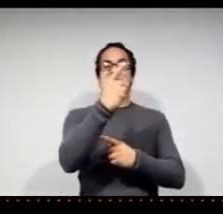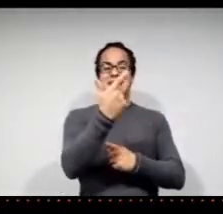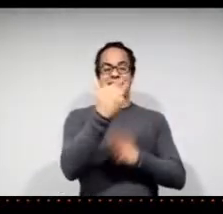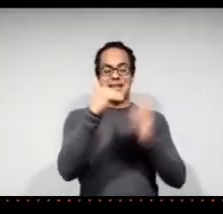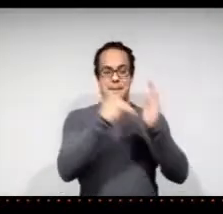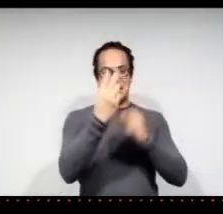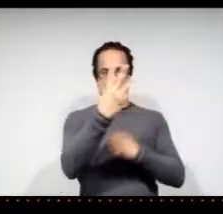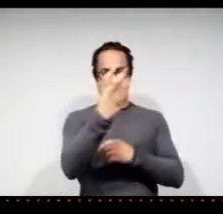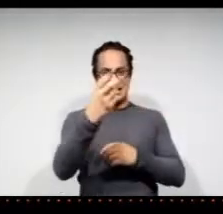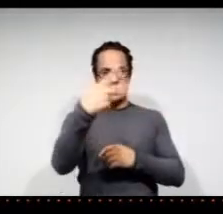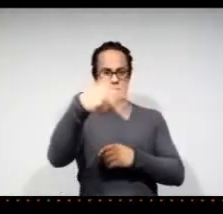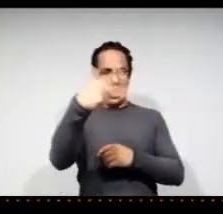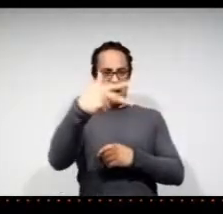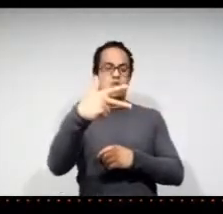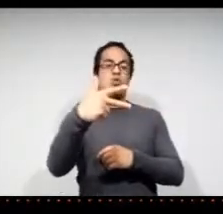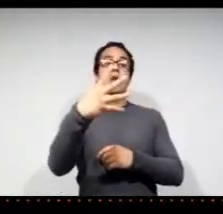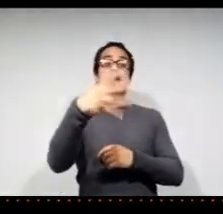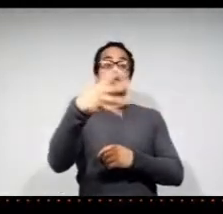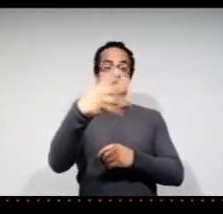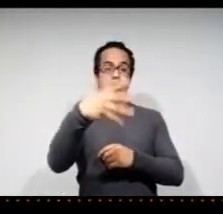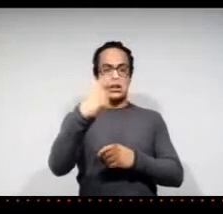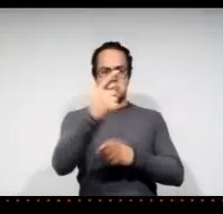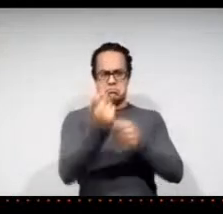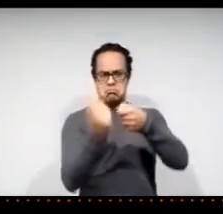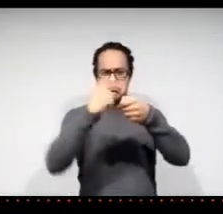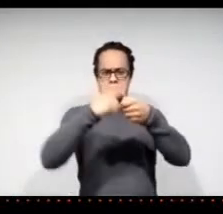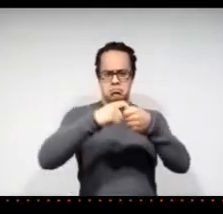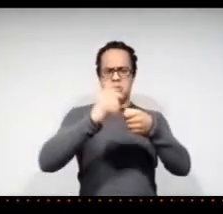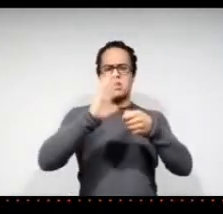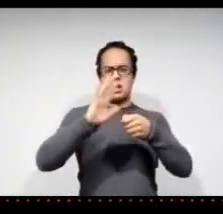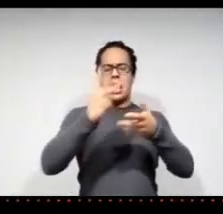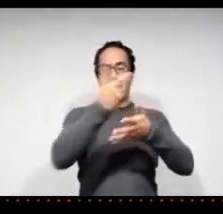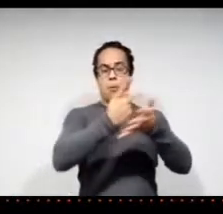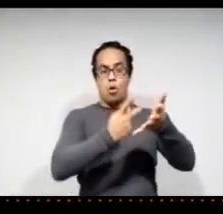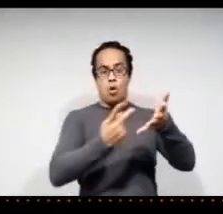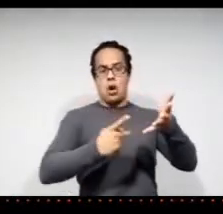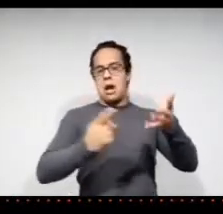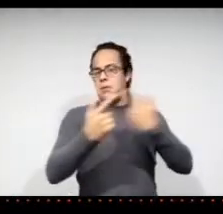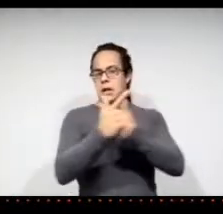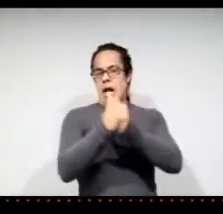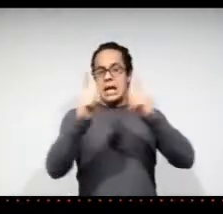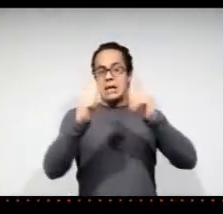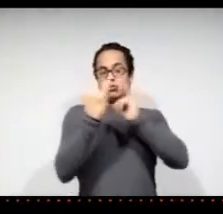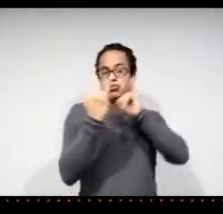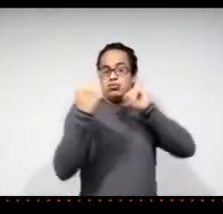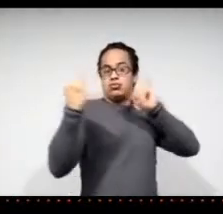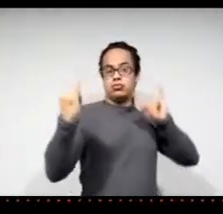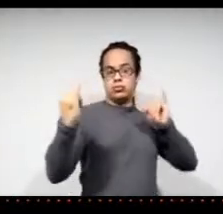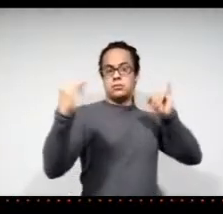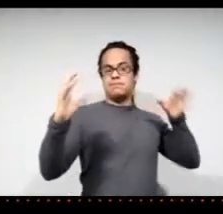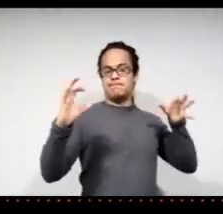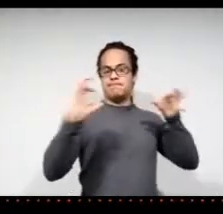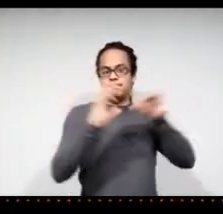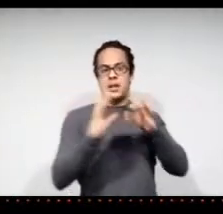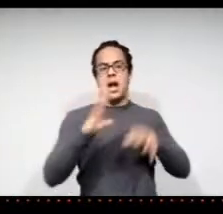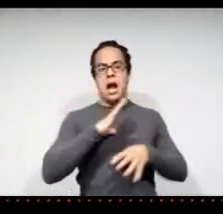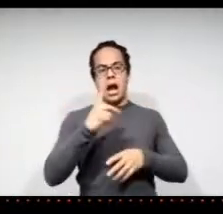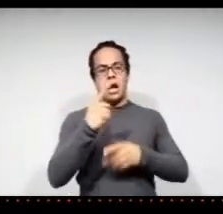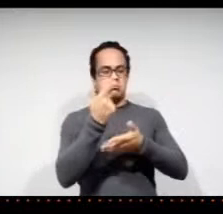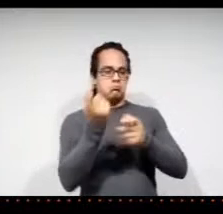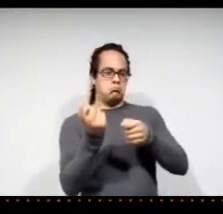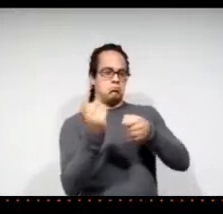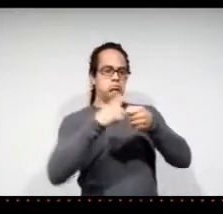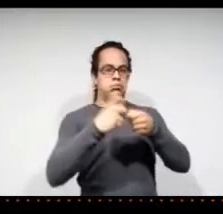37,314 están inscritos en los programas abiertos y a distancia. Y aquí es muy interesante, la